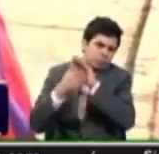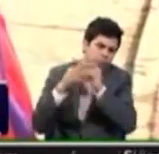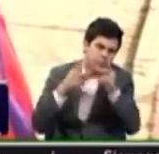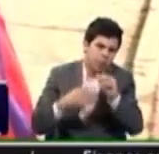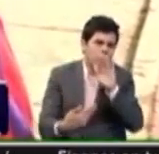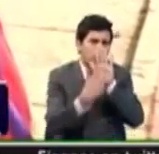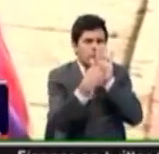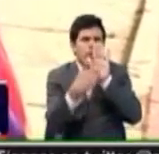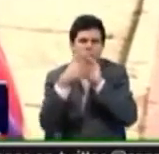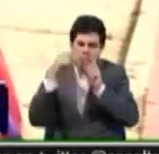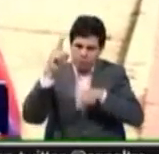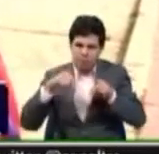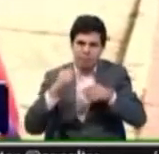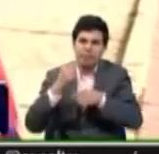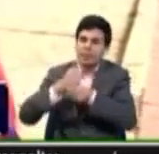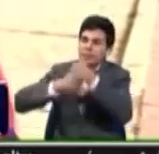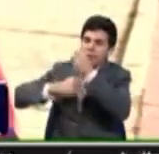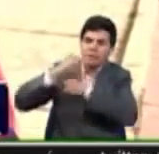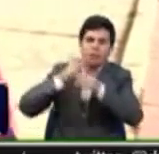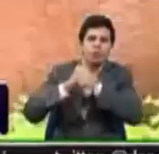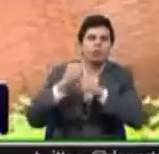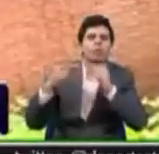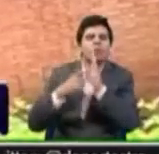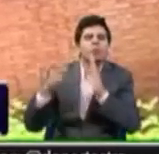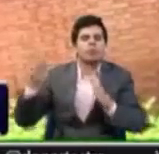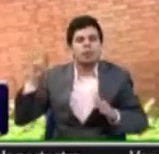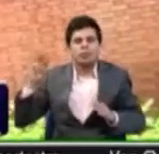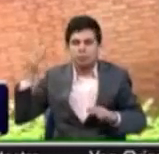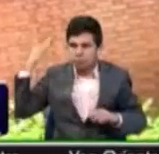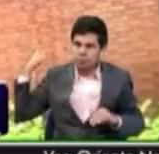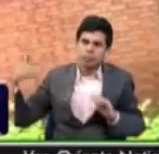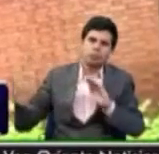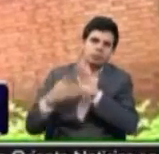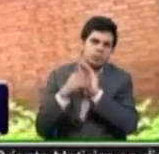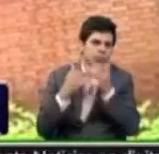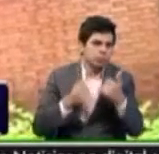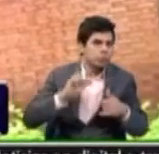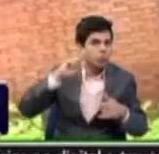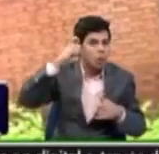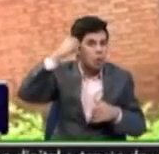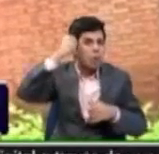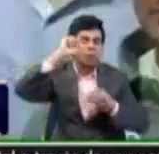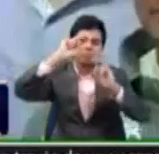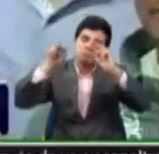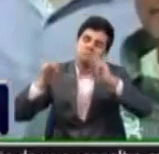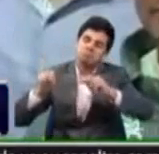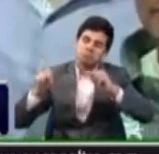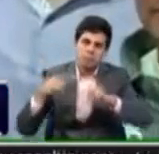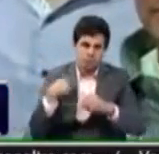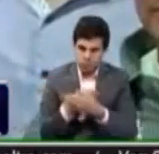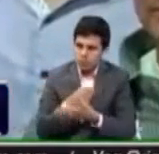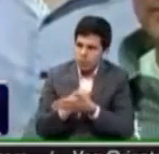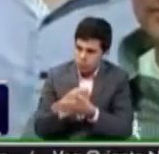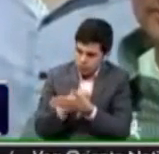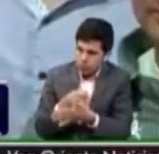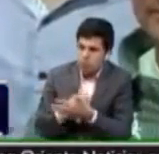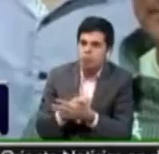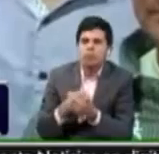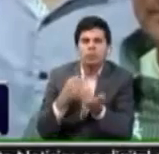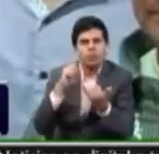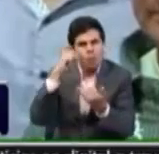ha recibido desde el 2003. Y nos preocupa porque las autoridades, pese a que hemos venido insistiendo en